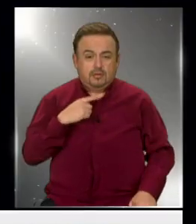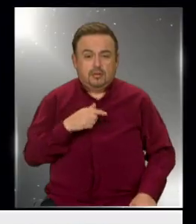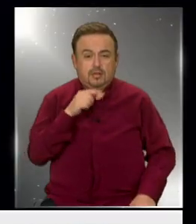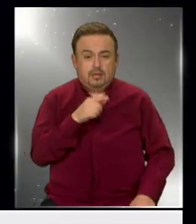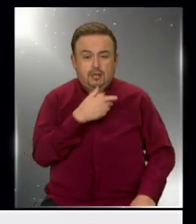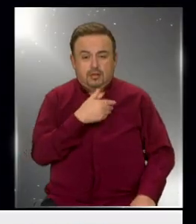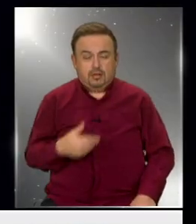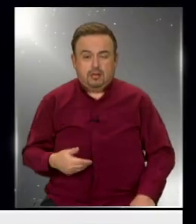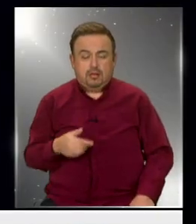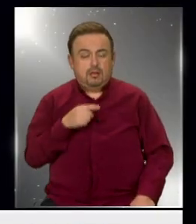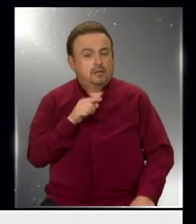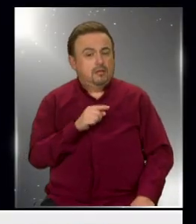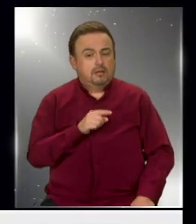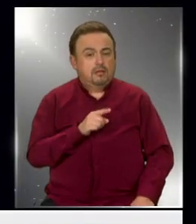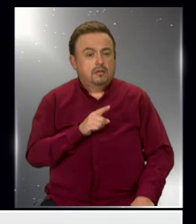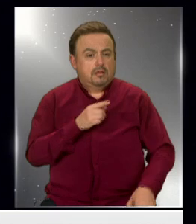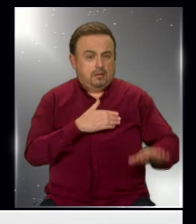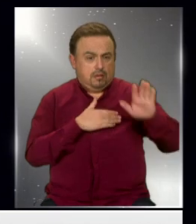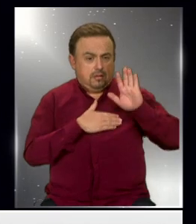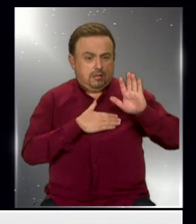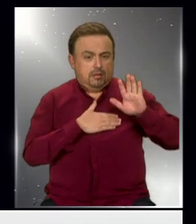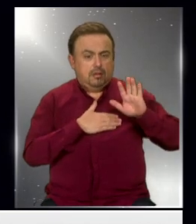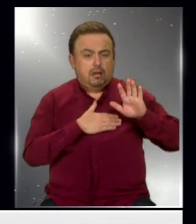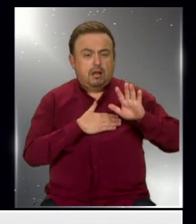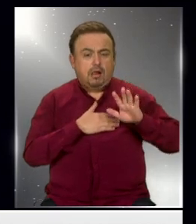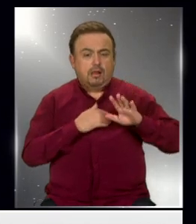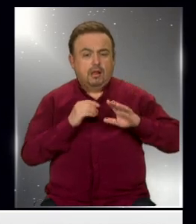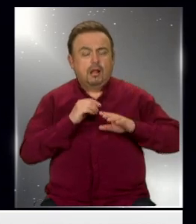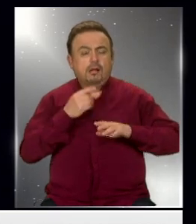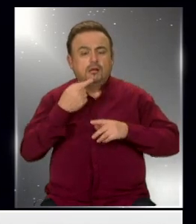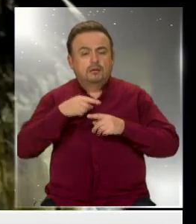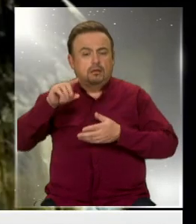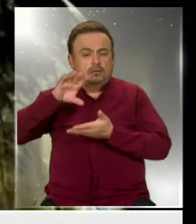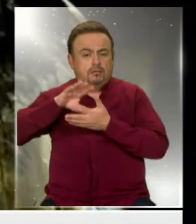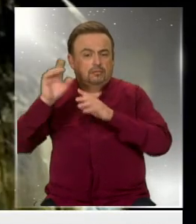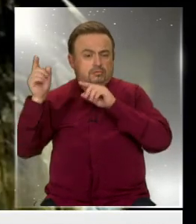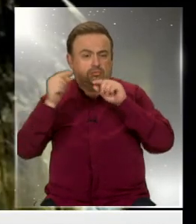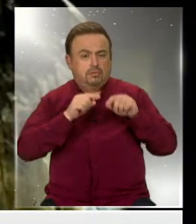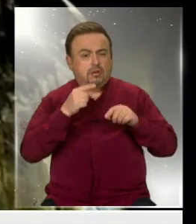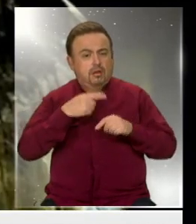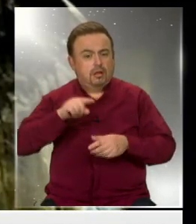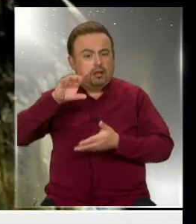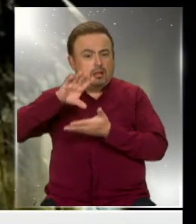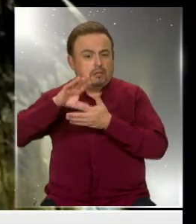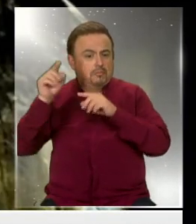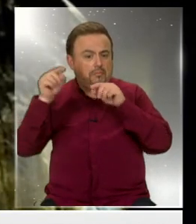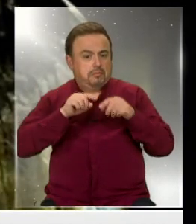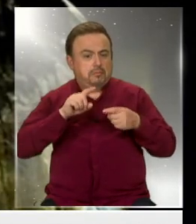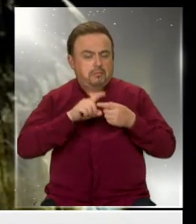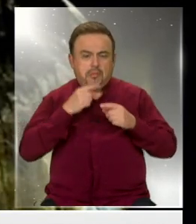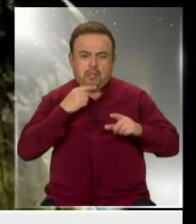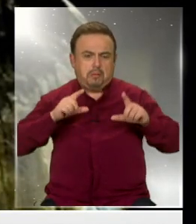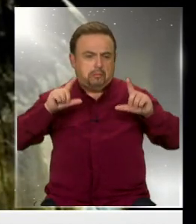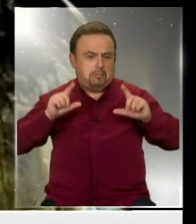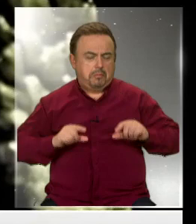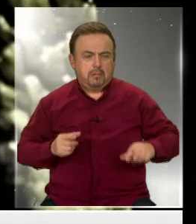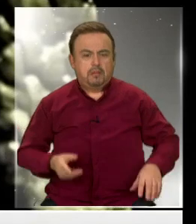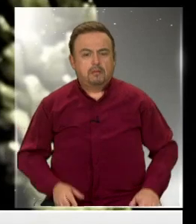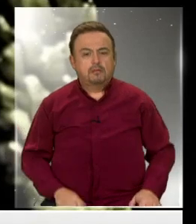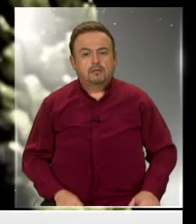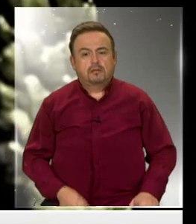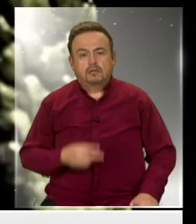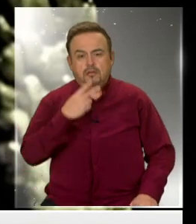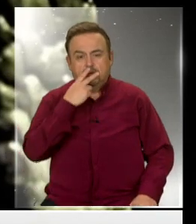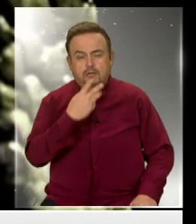un presidente, dijo, que prometió reducir la inmigración pese a estar casado con una inmigrante. Así que mira cómo